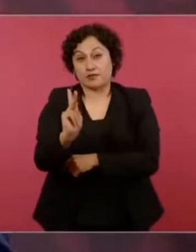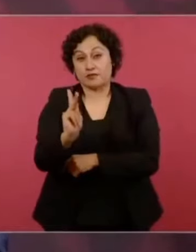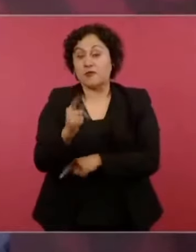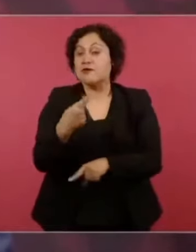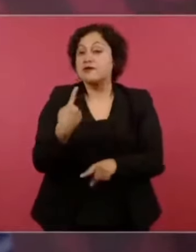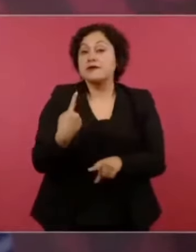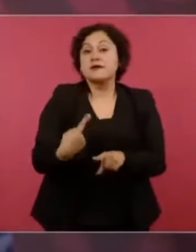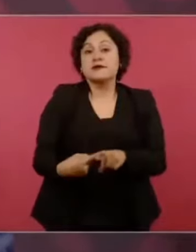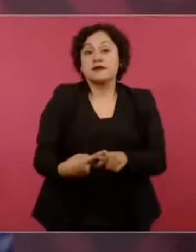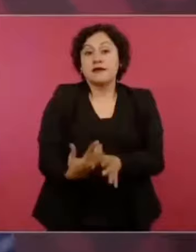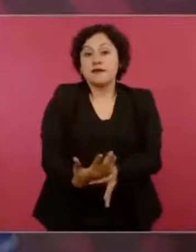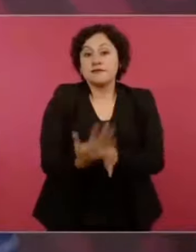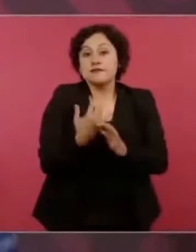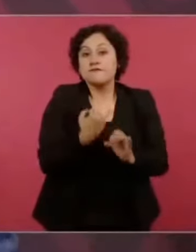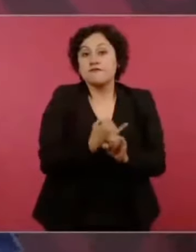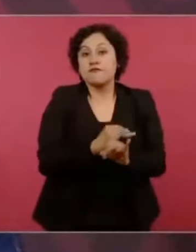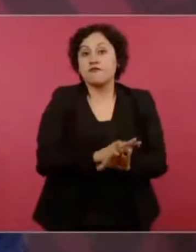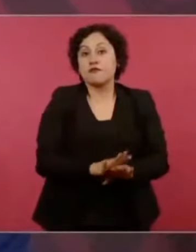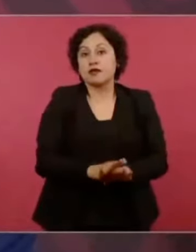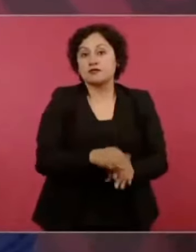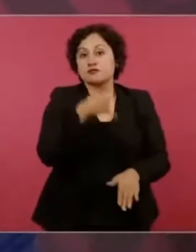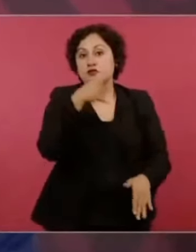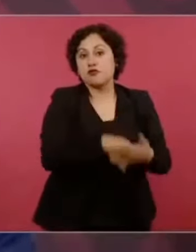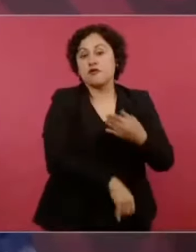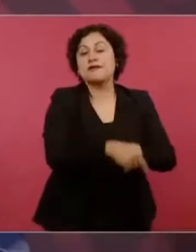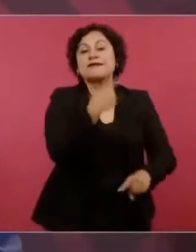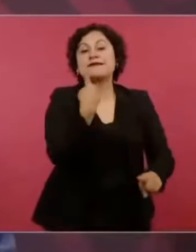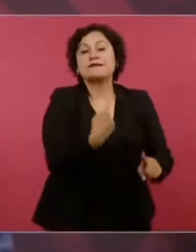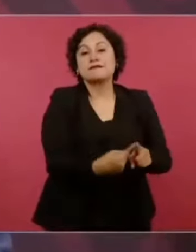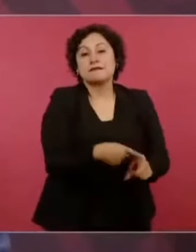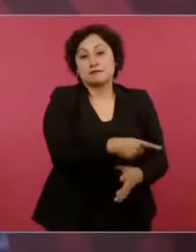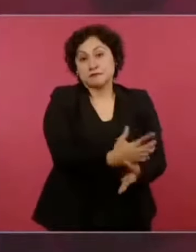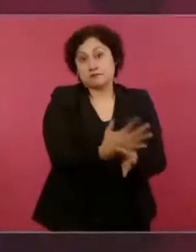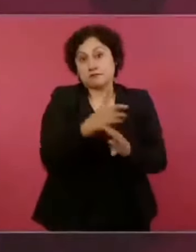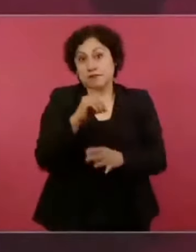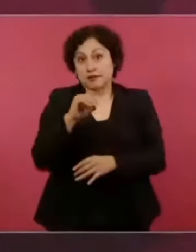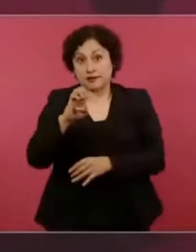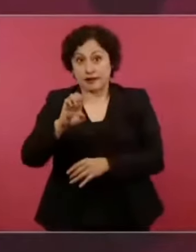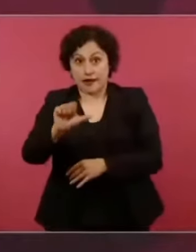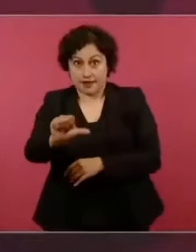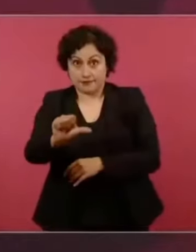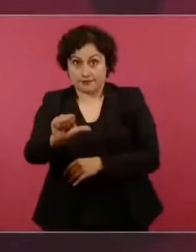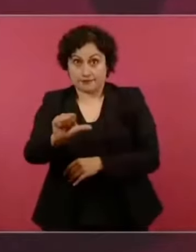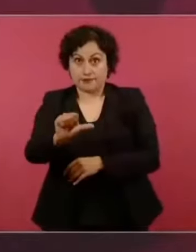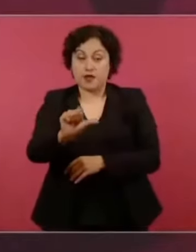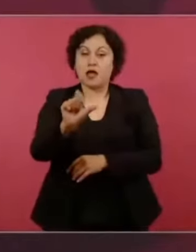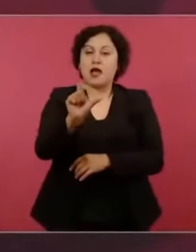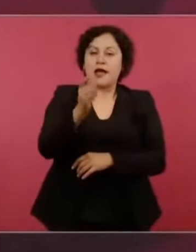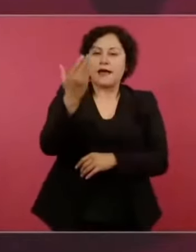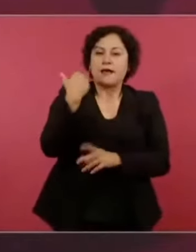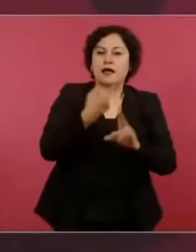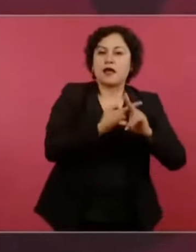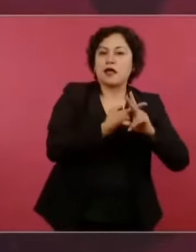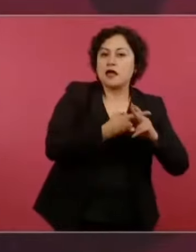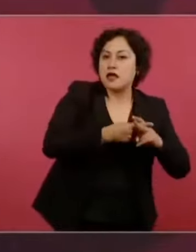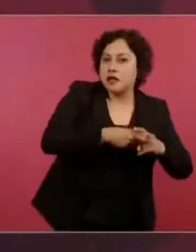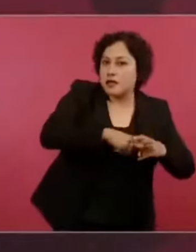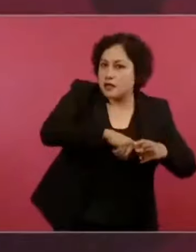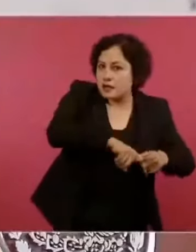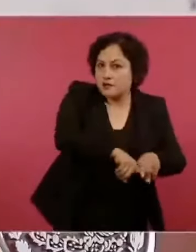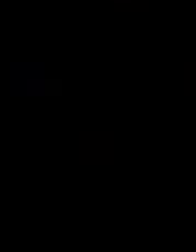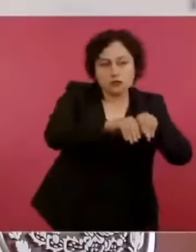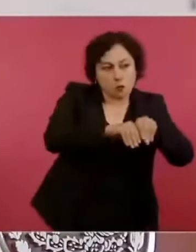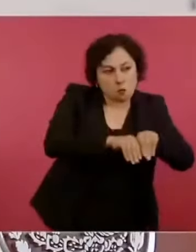la que manejan, tanto en la primera publicación como la